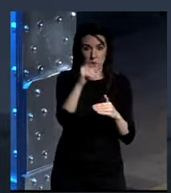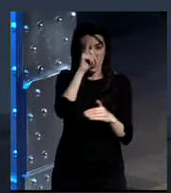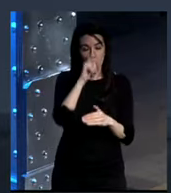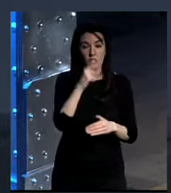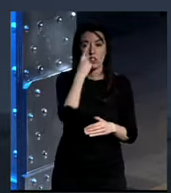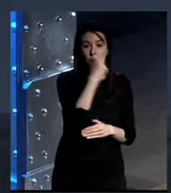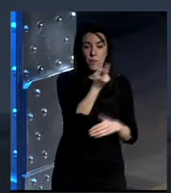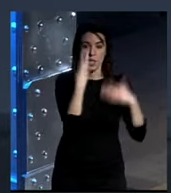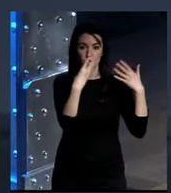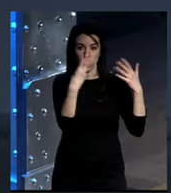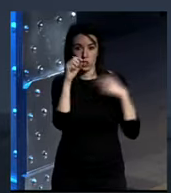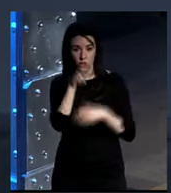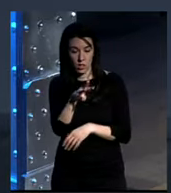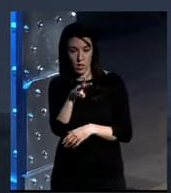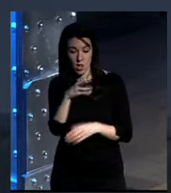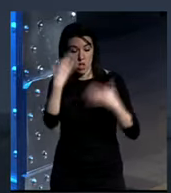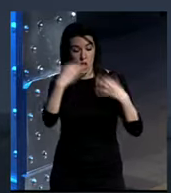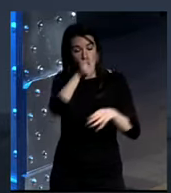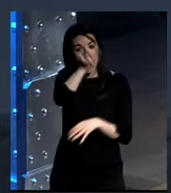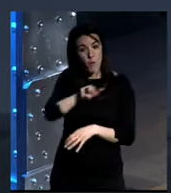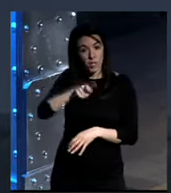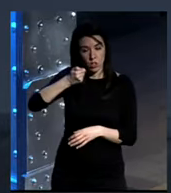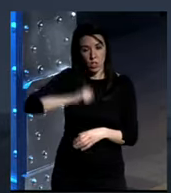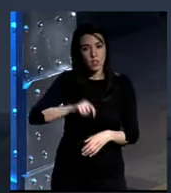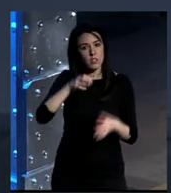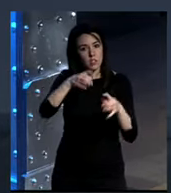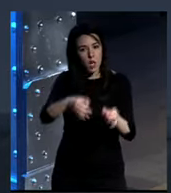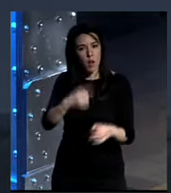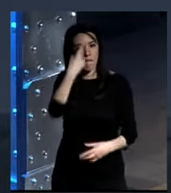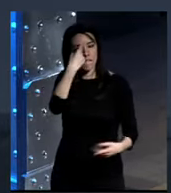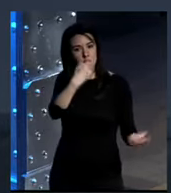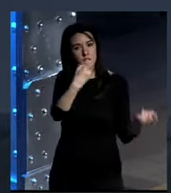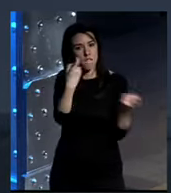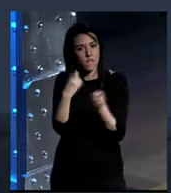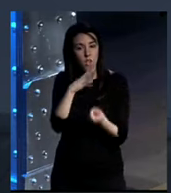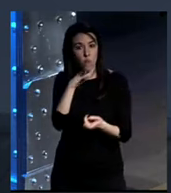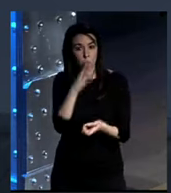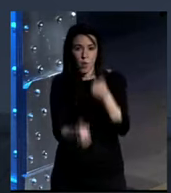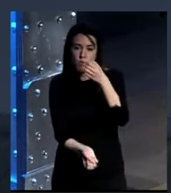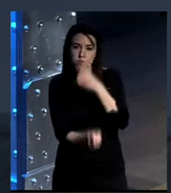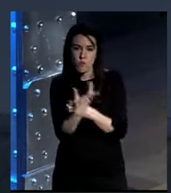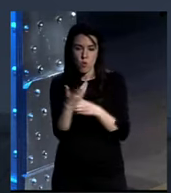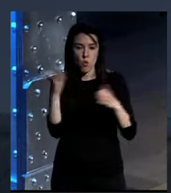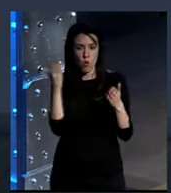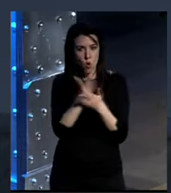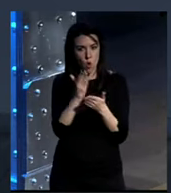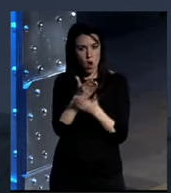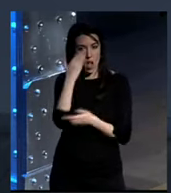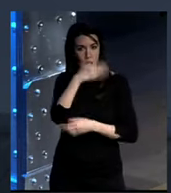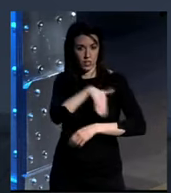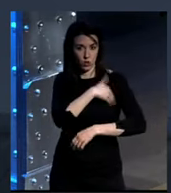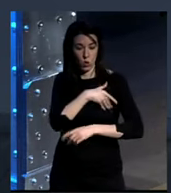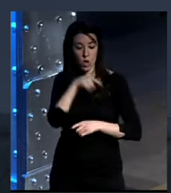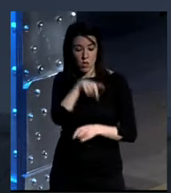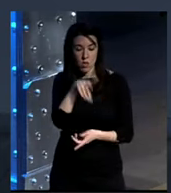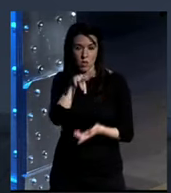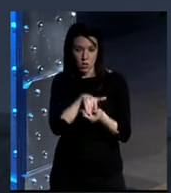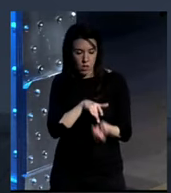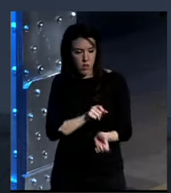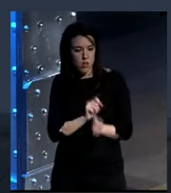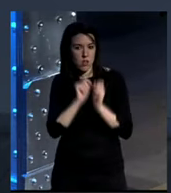1913. Realmente los telegrafistas que siempre habían añorado por la creación de una escuela, pues realmente ahí es cuando